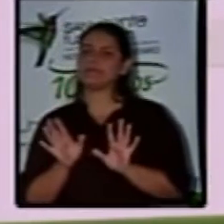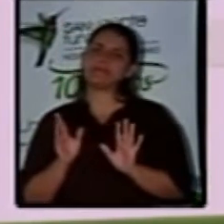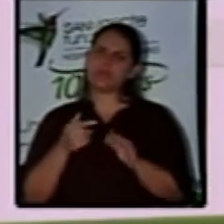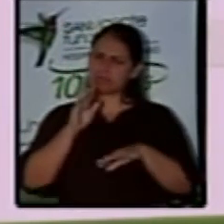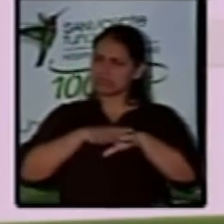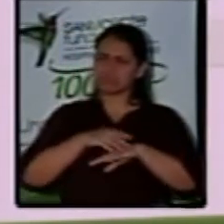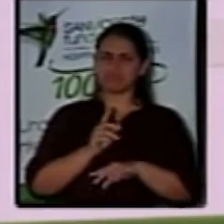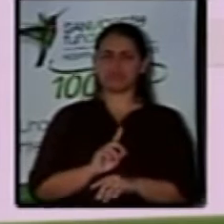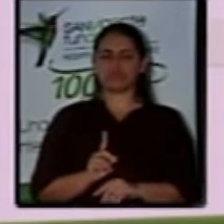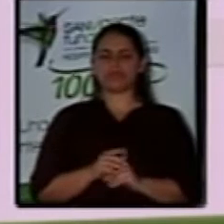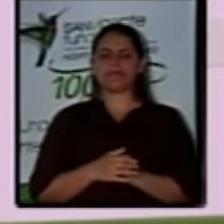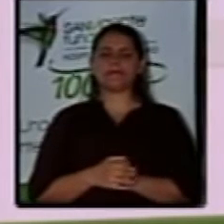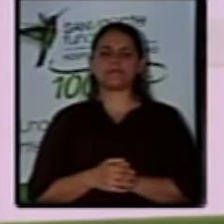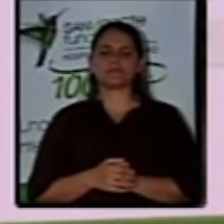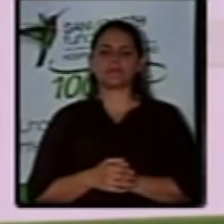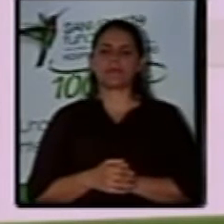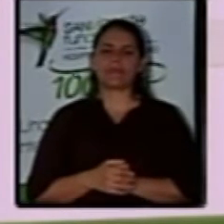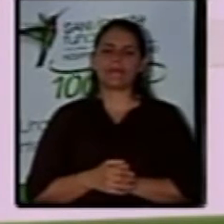realmente.